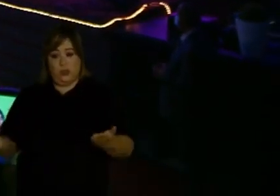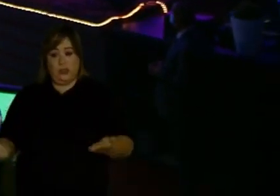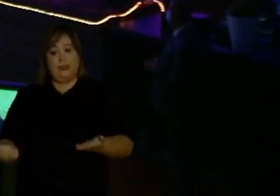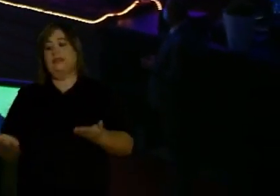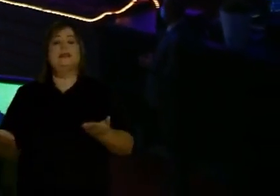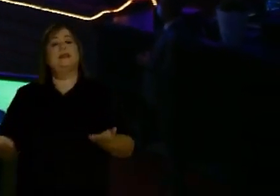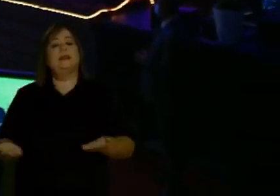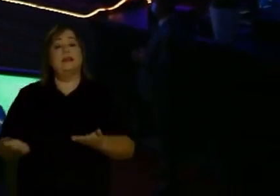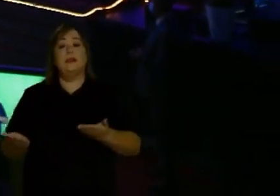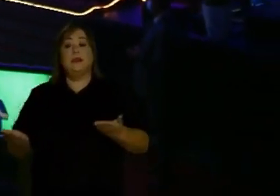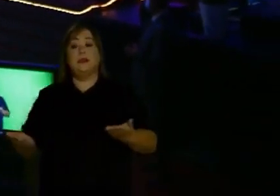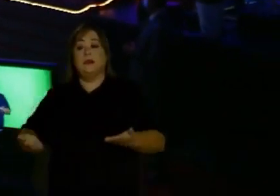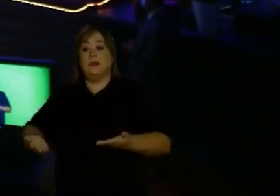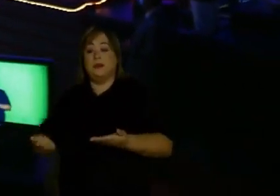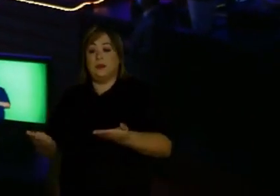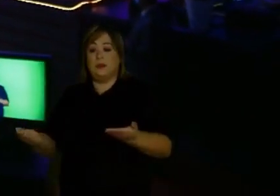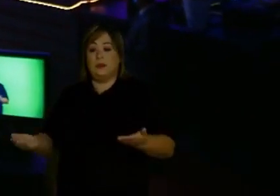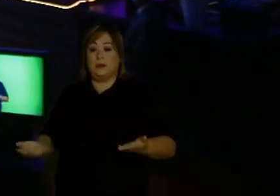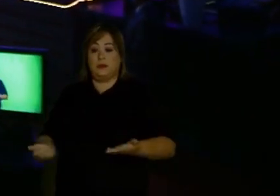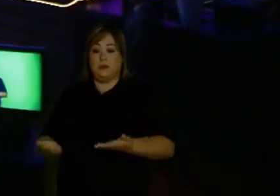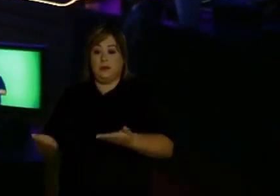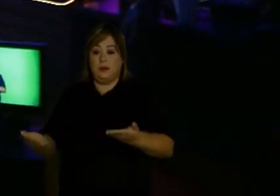Estoy aquí,